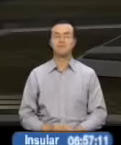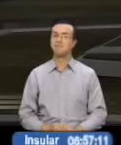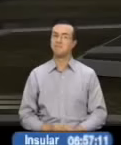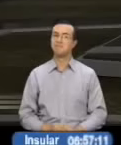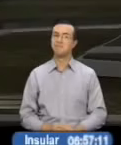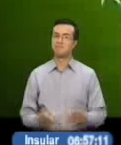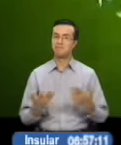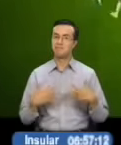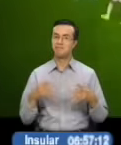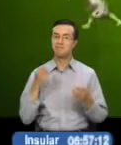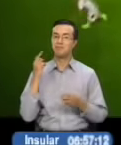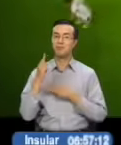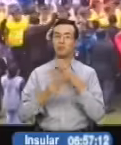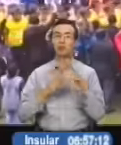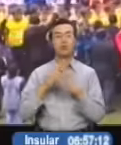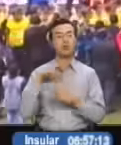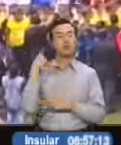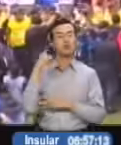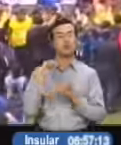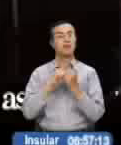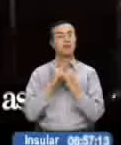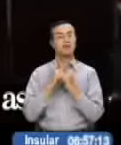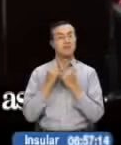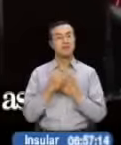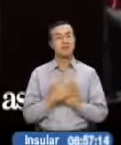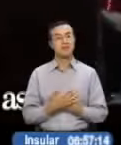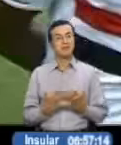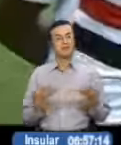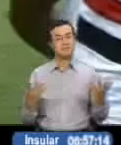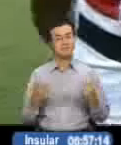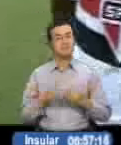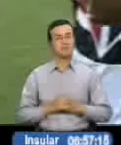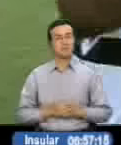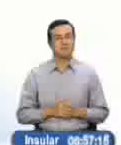Esto fue El Mundo Loco del Deporte.